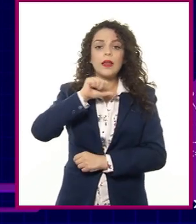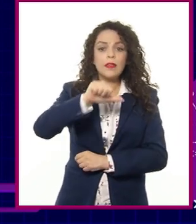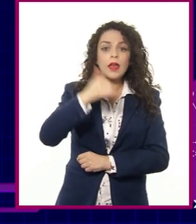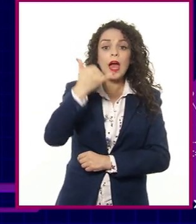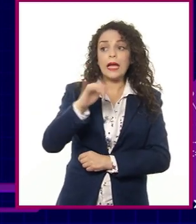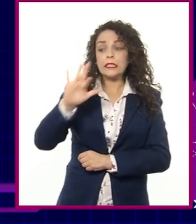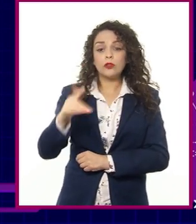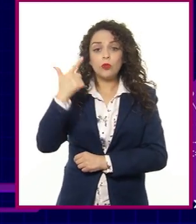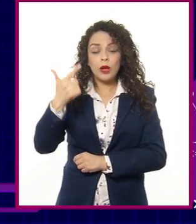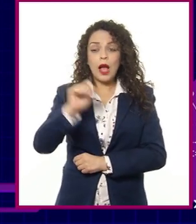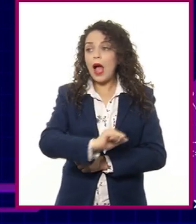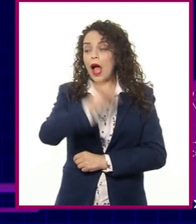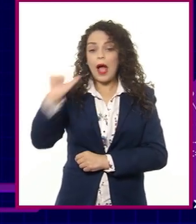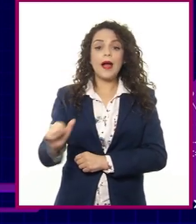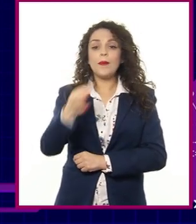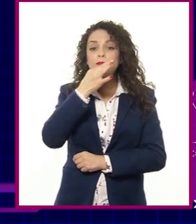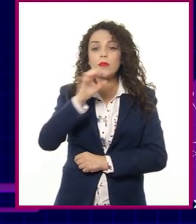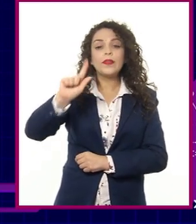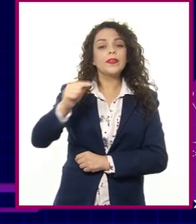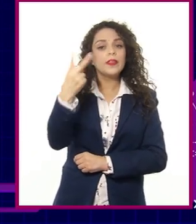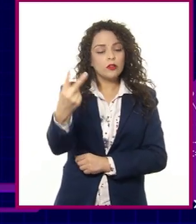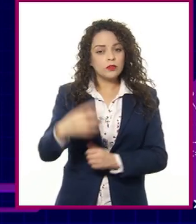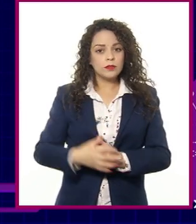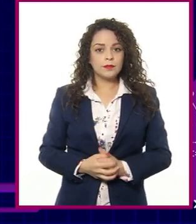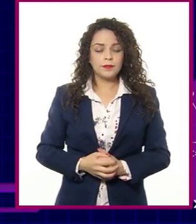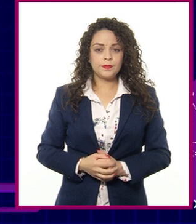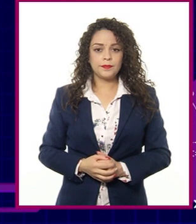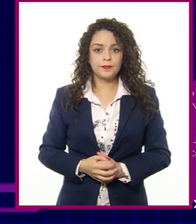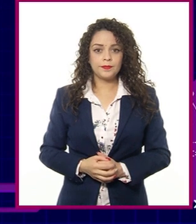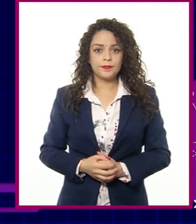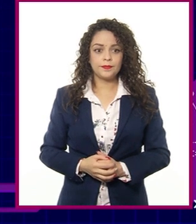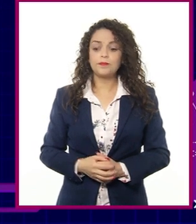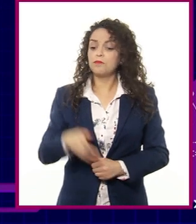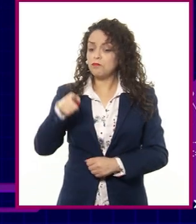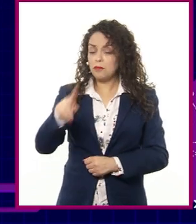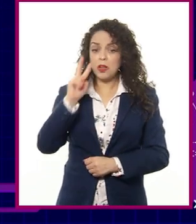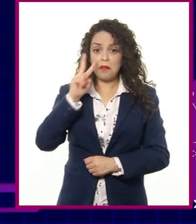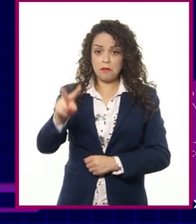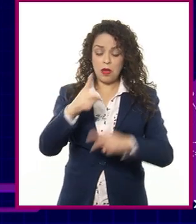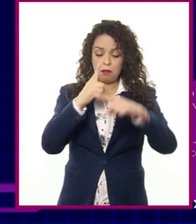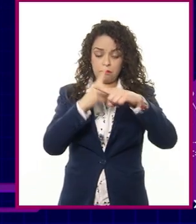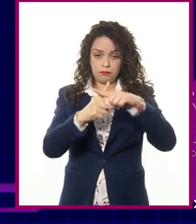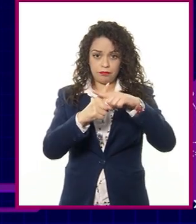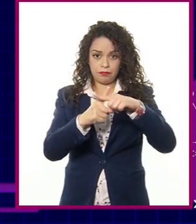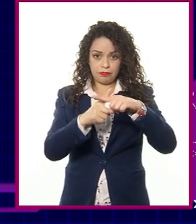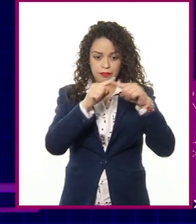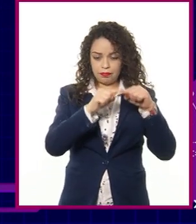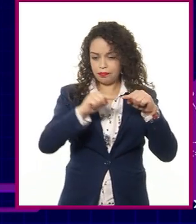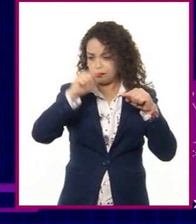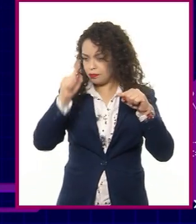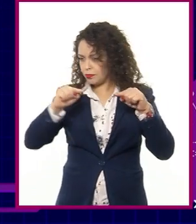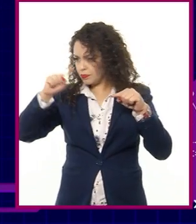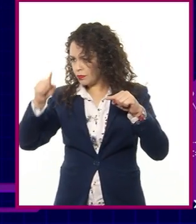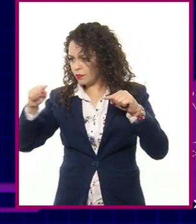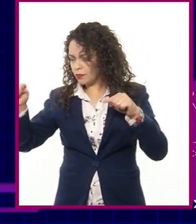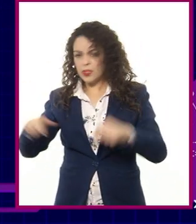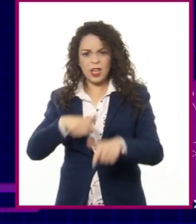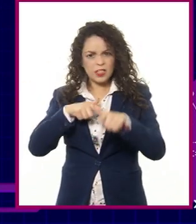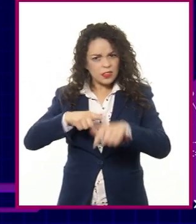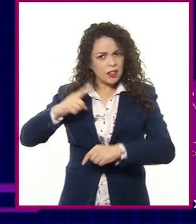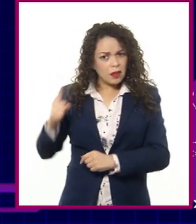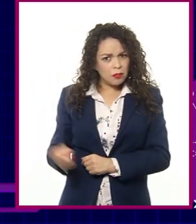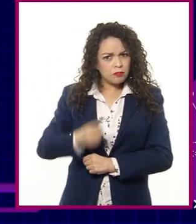57 hasta el minuto 72. Según la gráfica, ¿en algún momento se mantuvo constante la